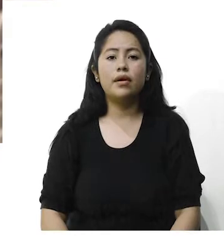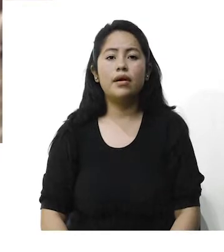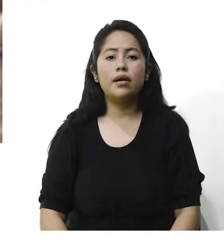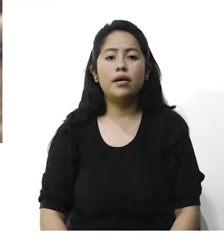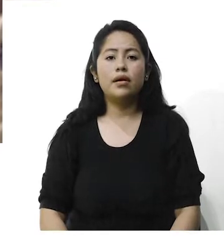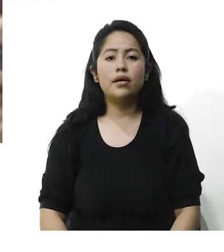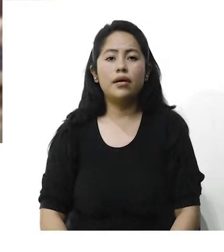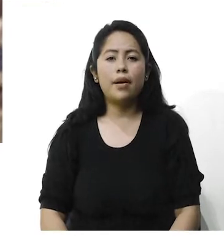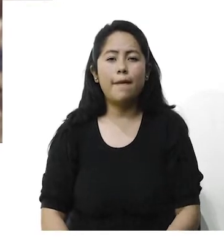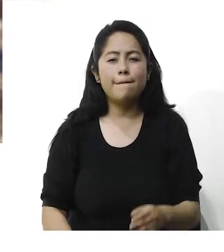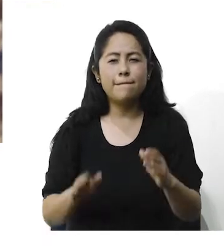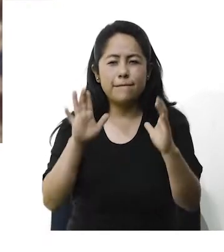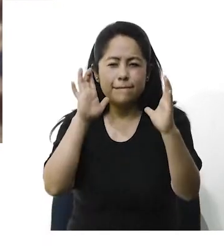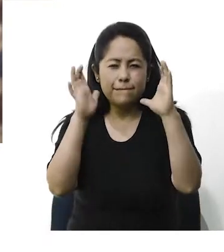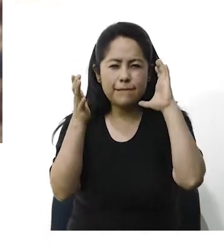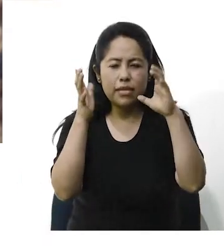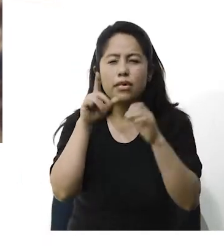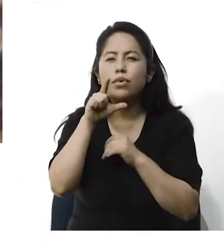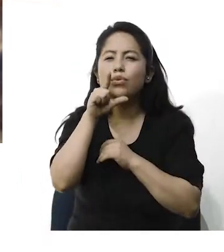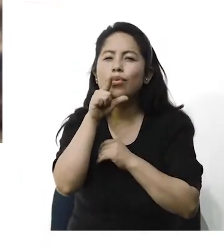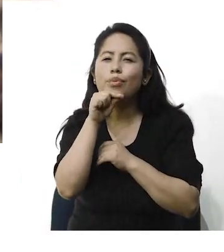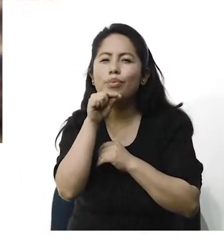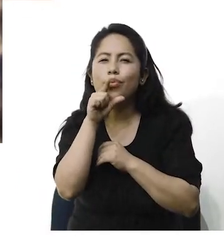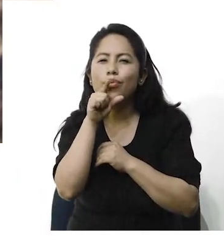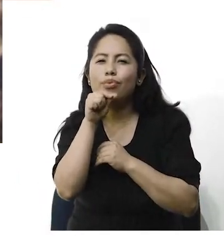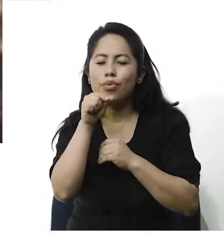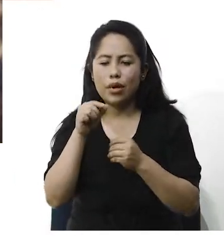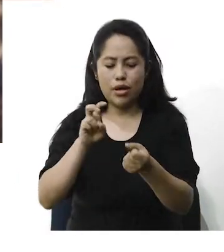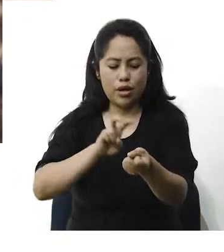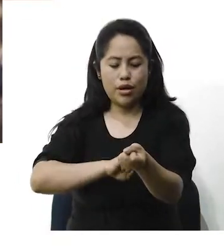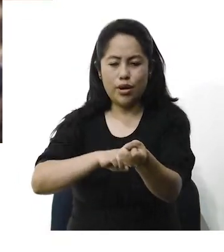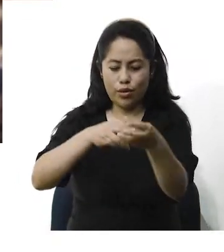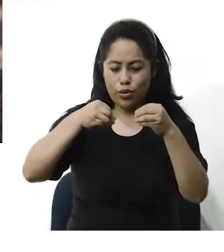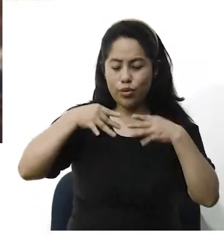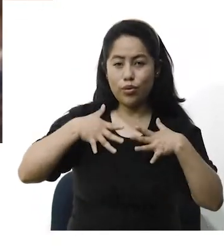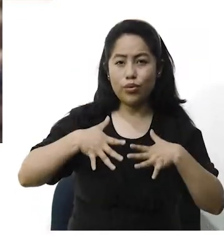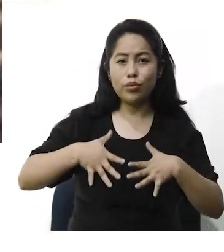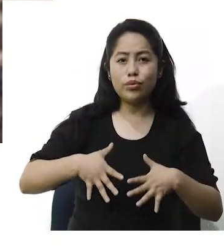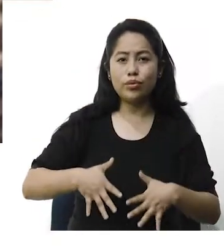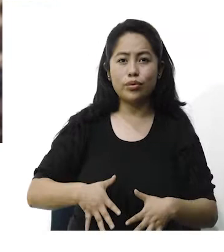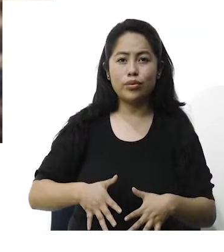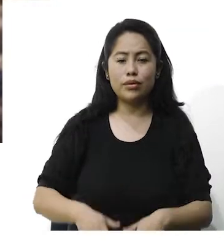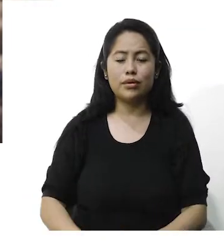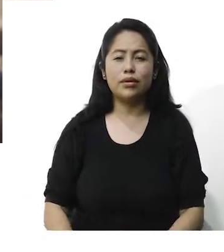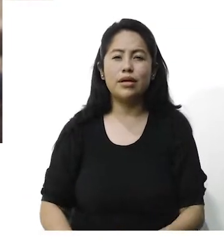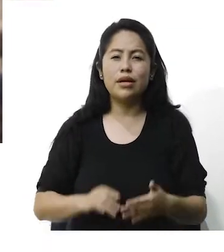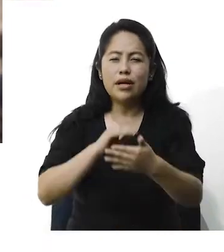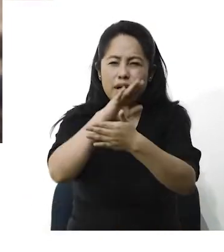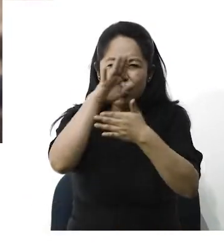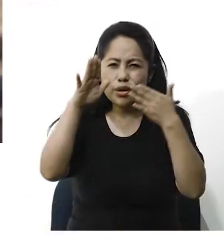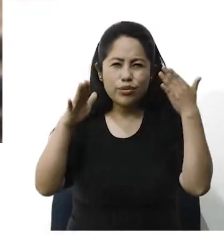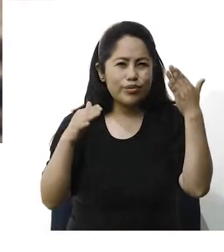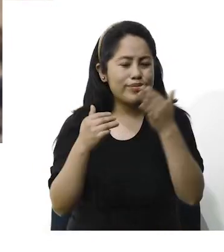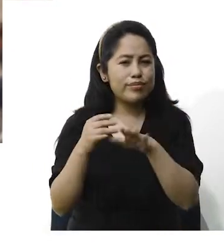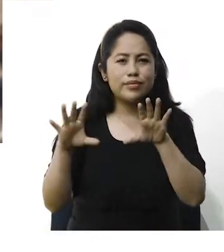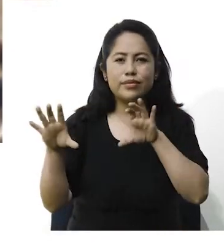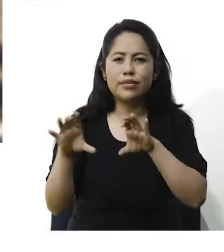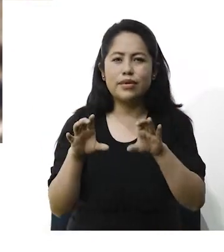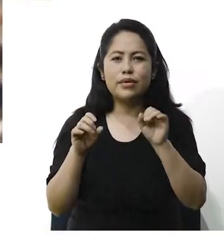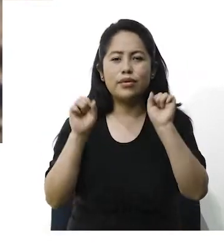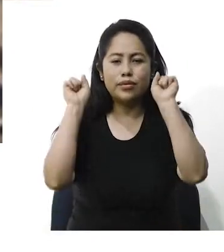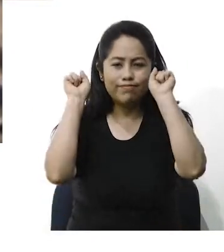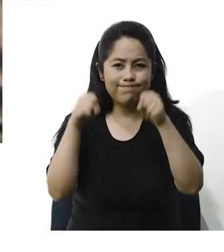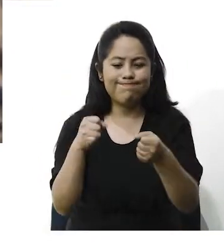son como un pegamento del sistema nervioso, la cual nos permite hacer todo lo que realizamos,